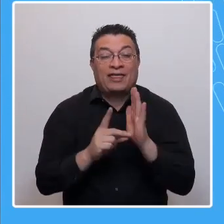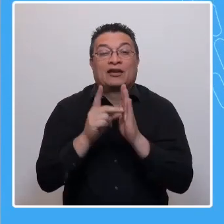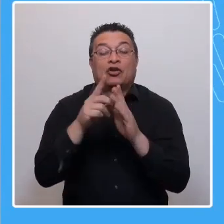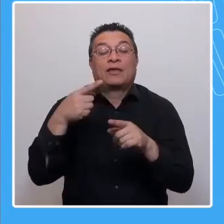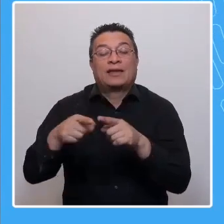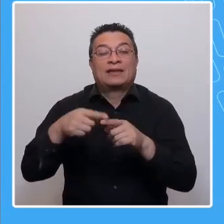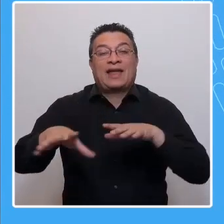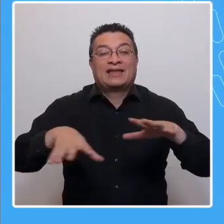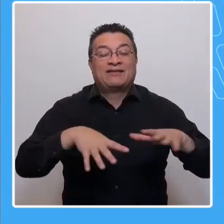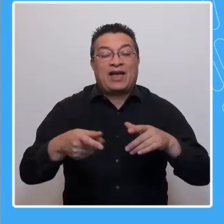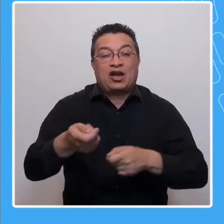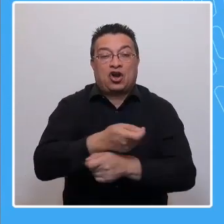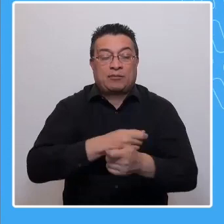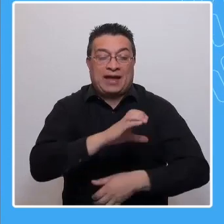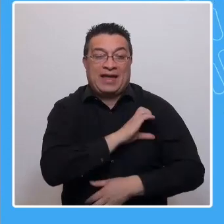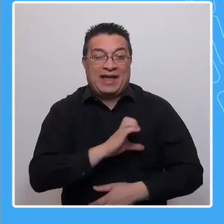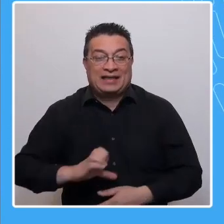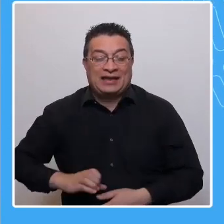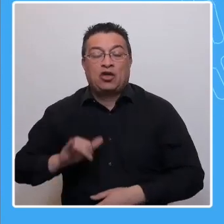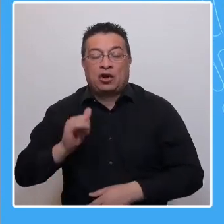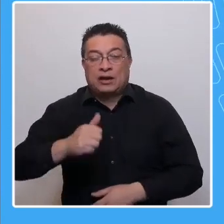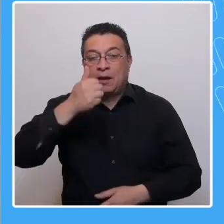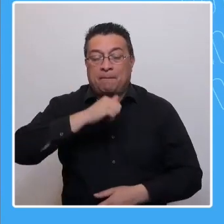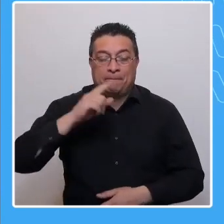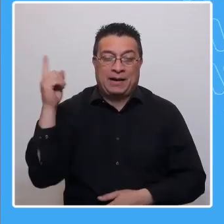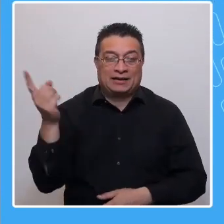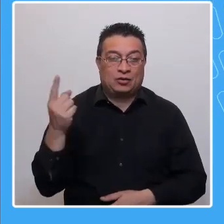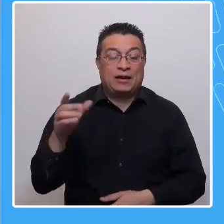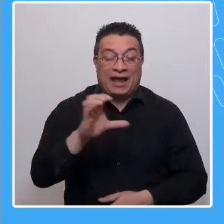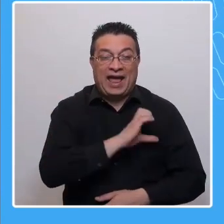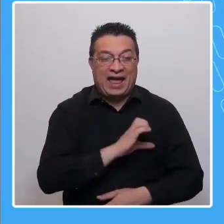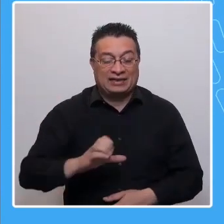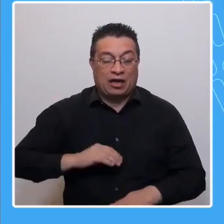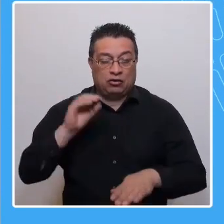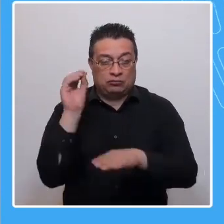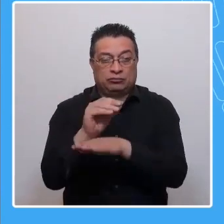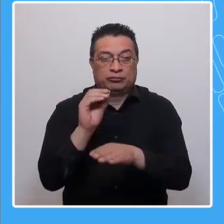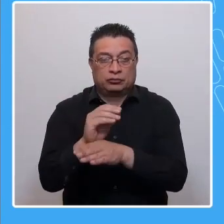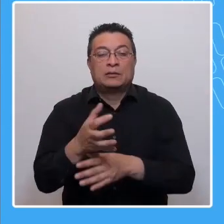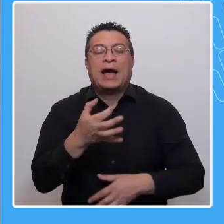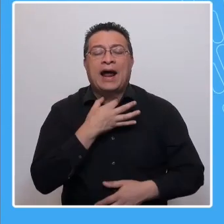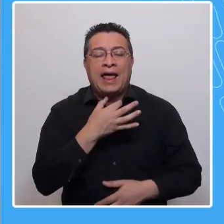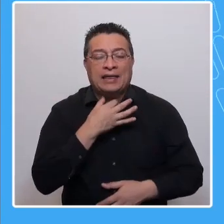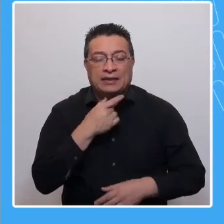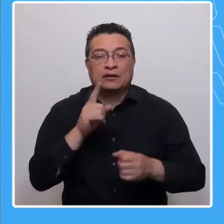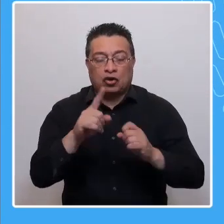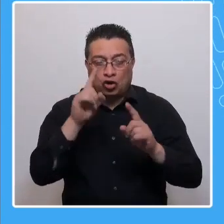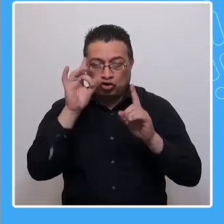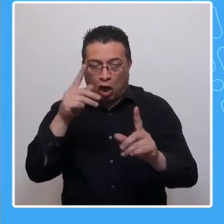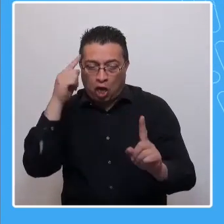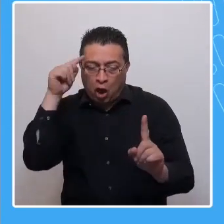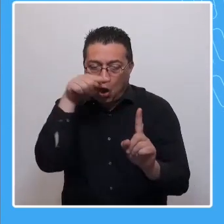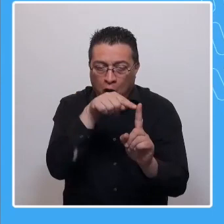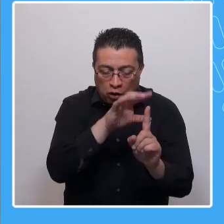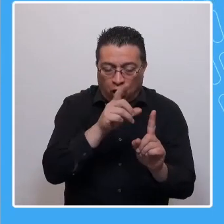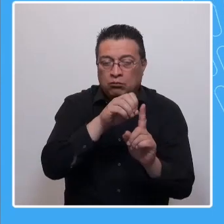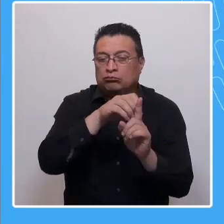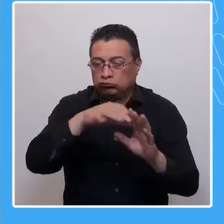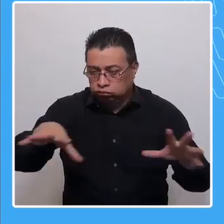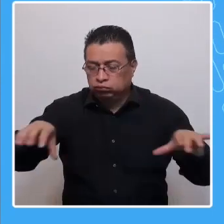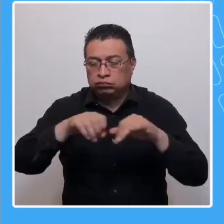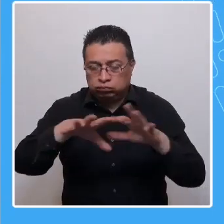económicas, tanto por parte del Estado como por parte de los privados. El Estado promueve y garantiza la desconcentración de la propiedad, el pluralismo en la economía,